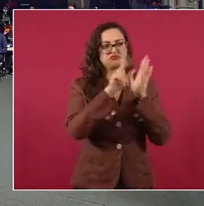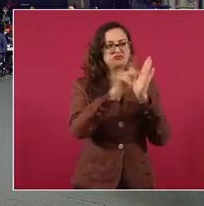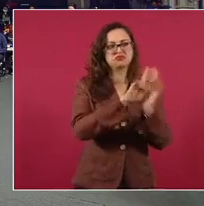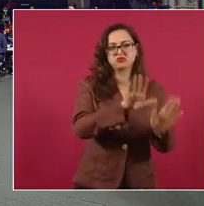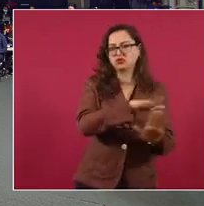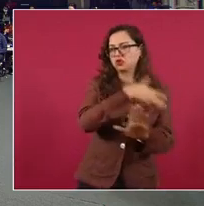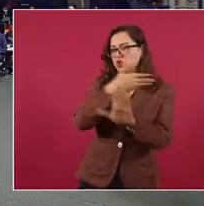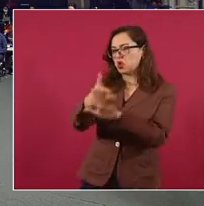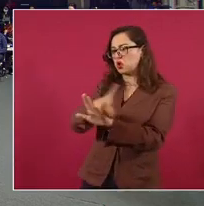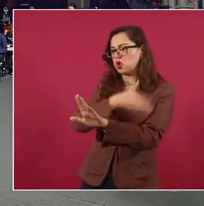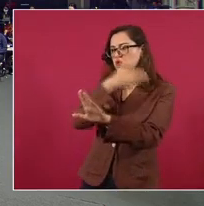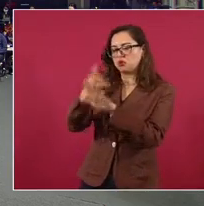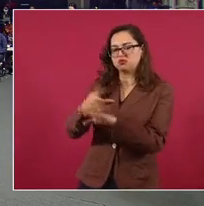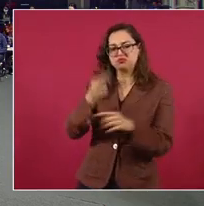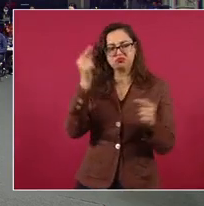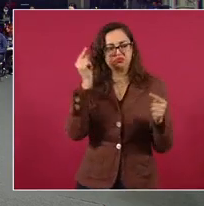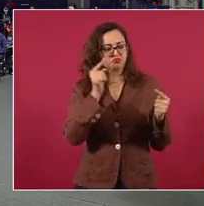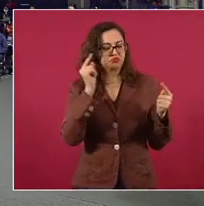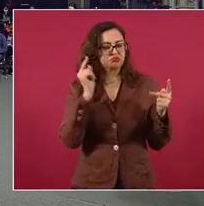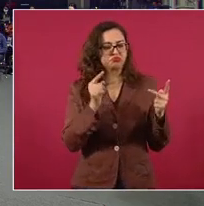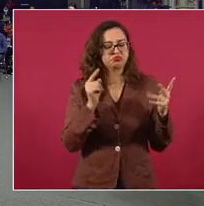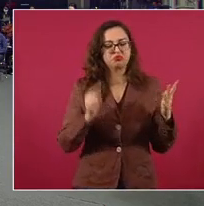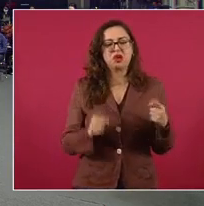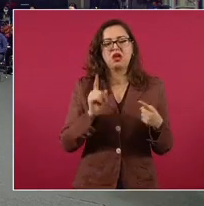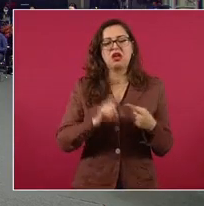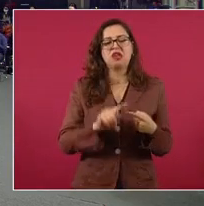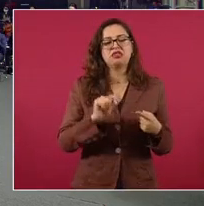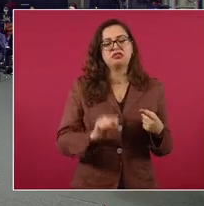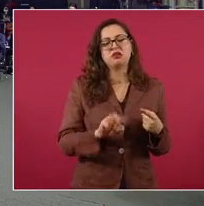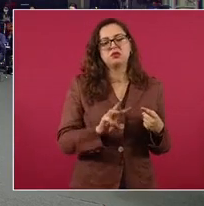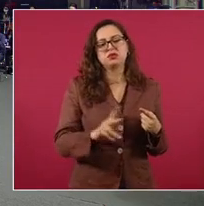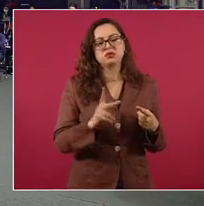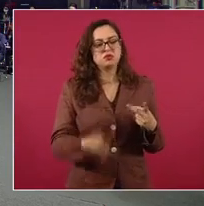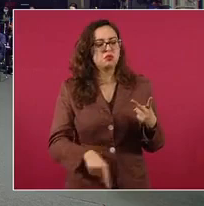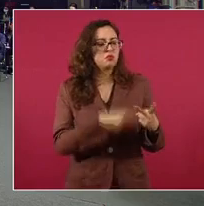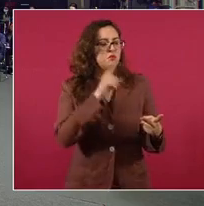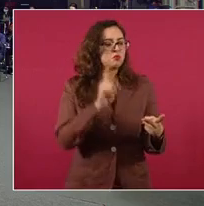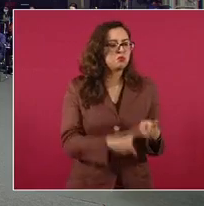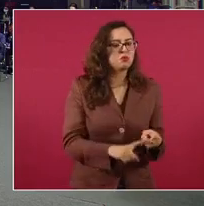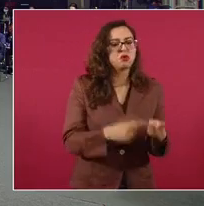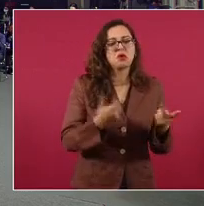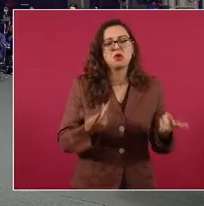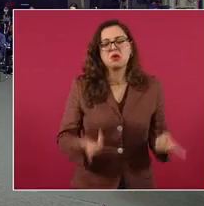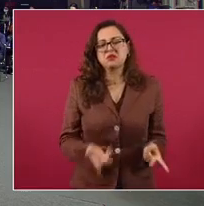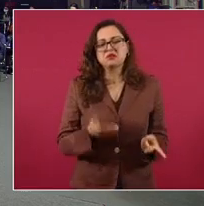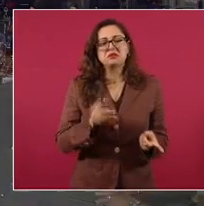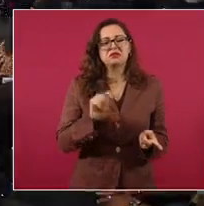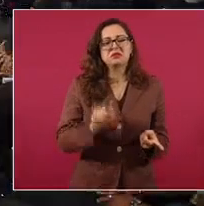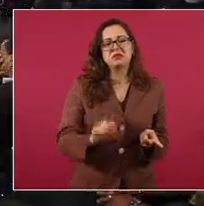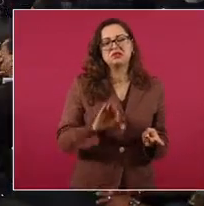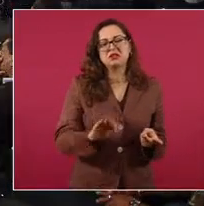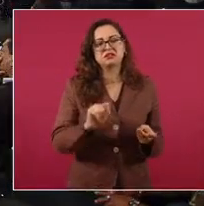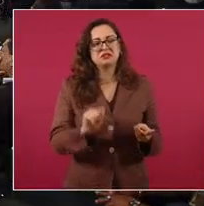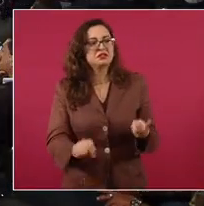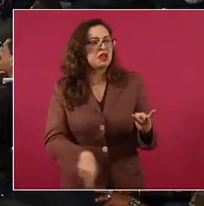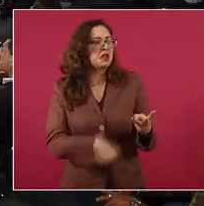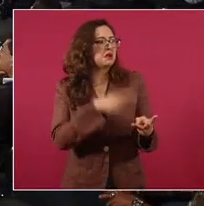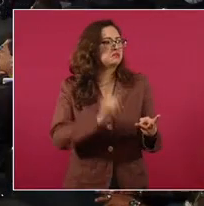ya ni hablemos, porque eso sí lo tenemos aquí todos los días, del Reforma y de